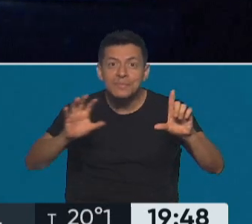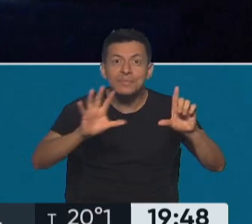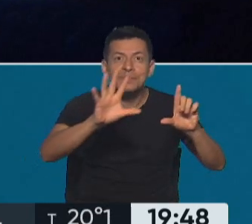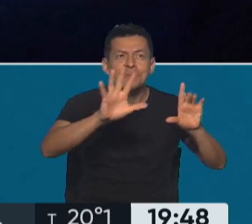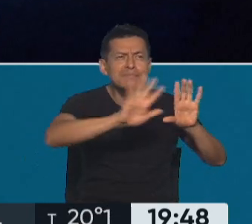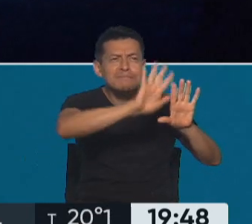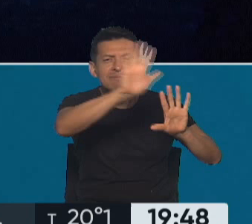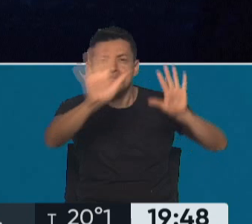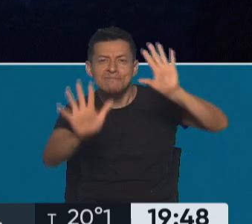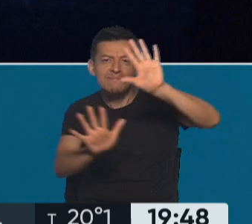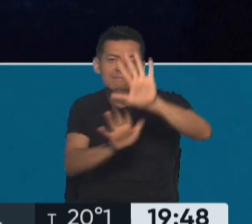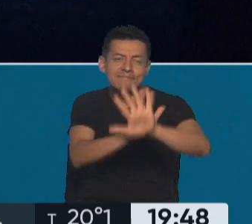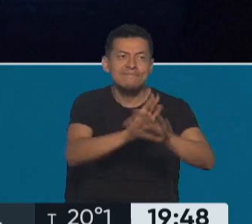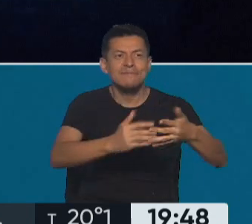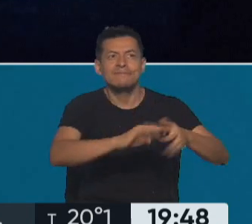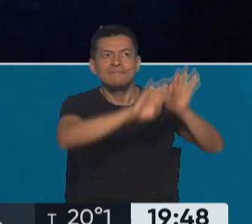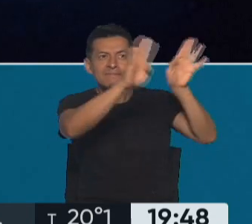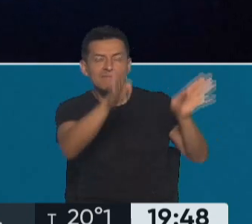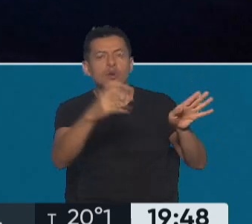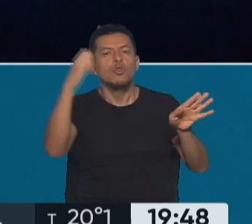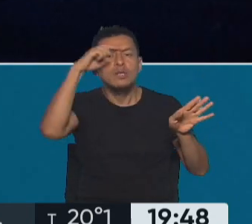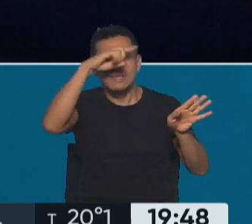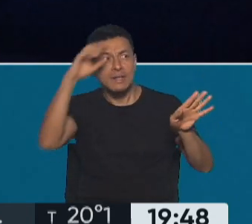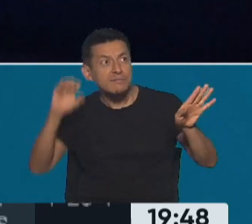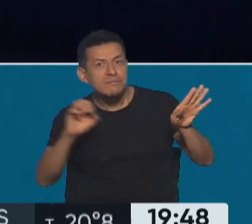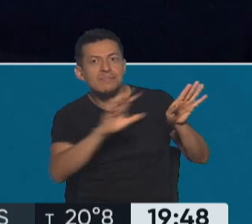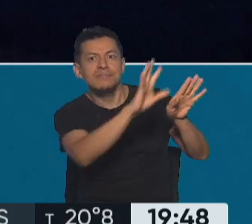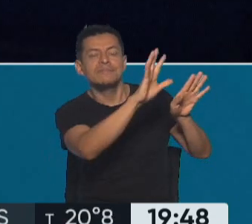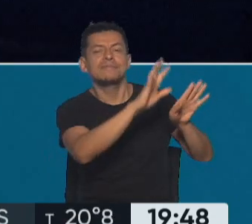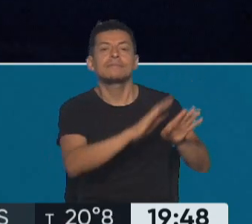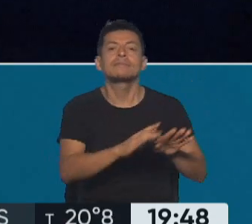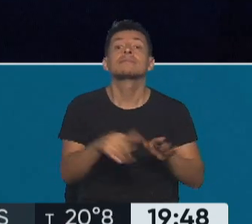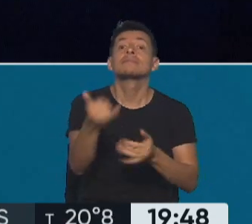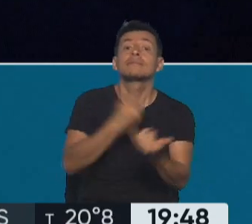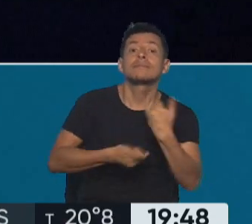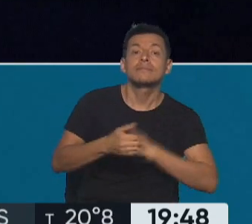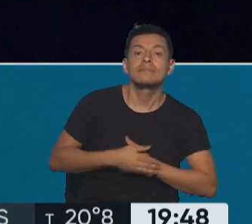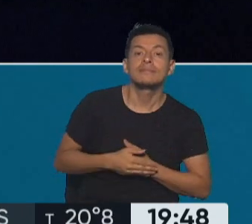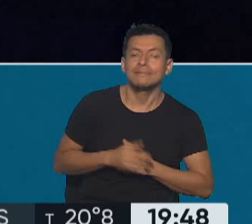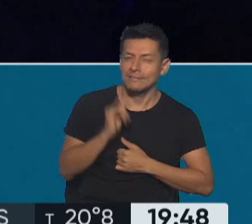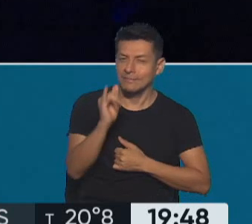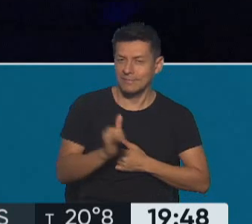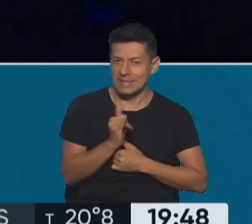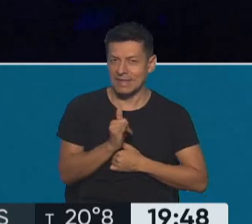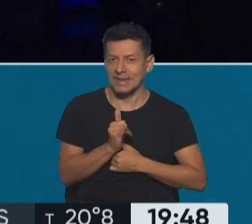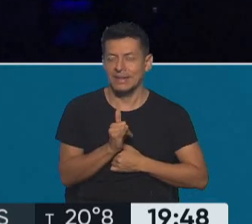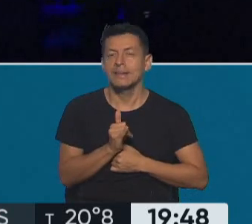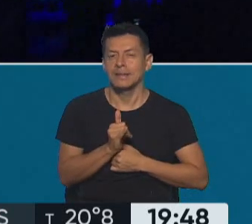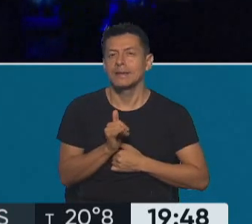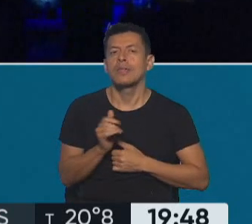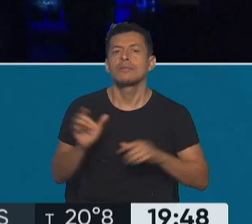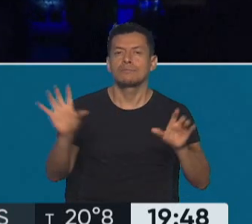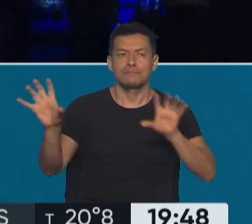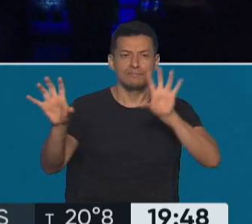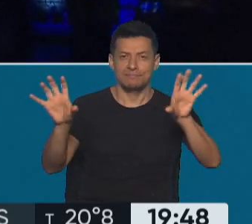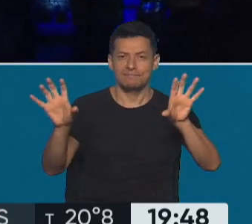a verse sobre el frente del Congreso Nacional. Los escucho. Laura, te contamos, tenemos pantalla doble,